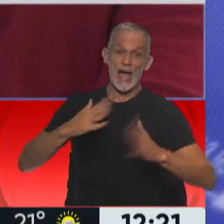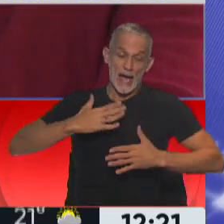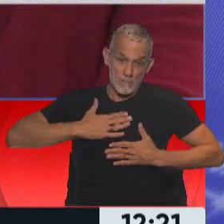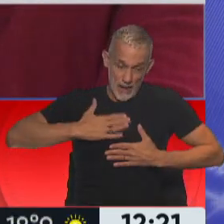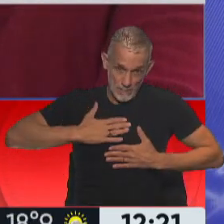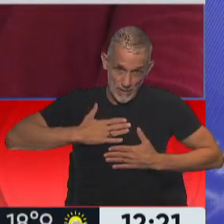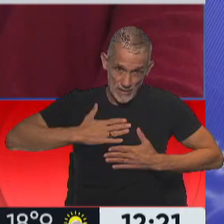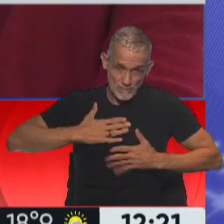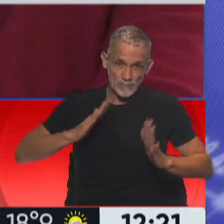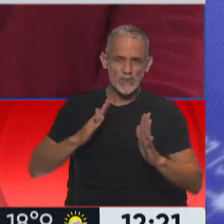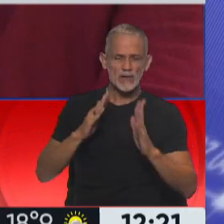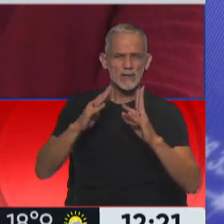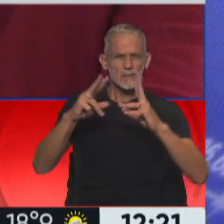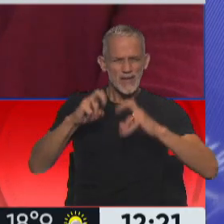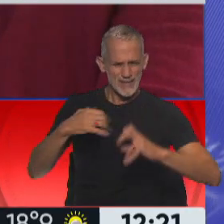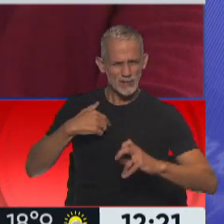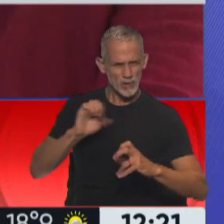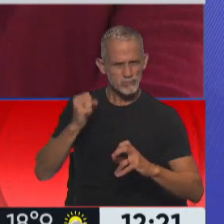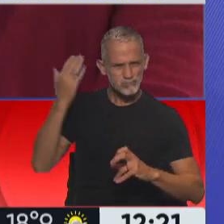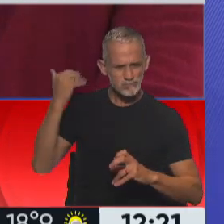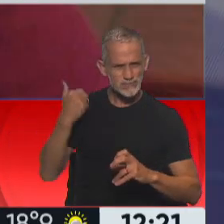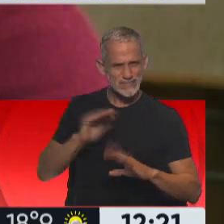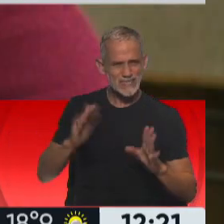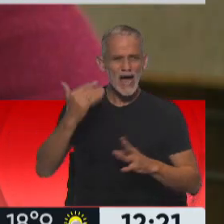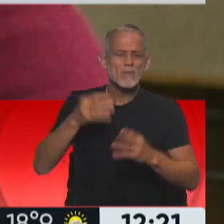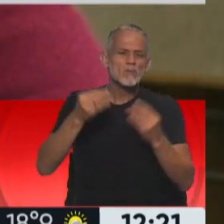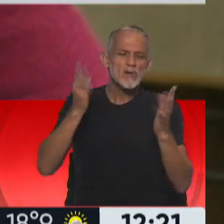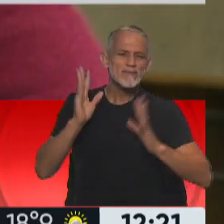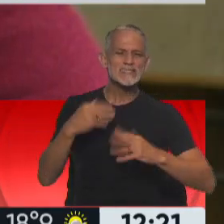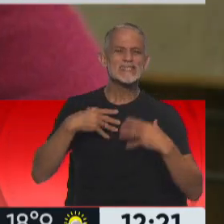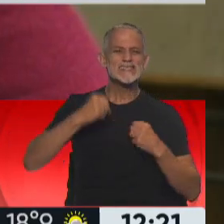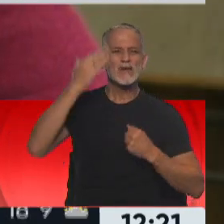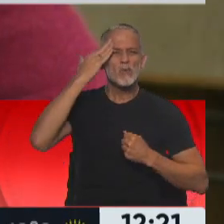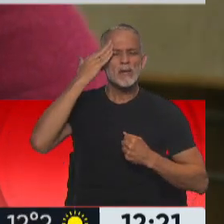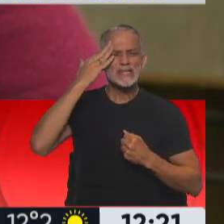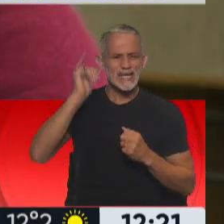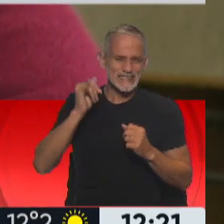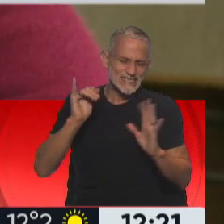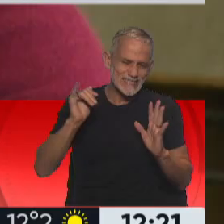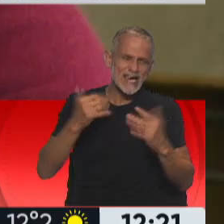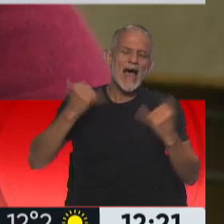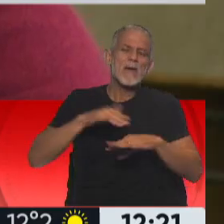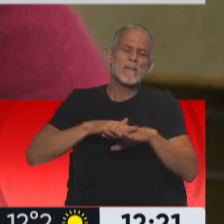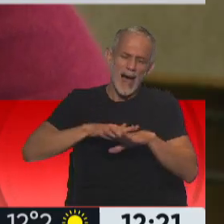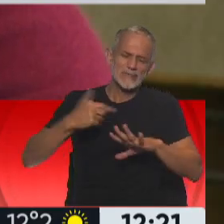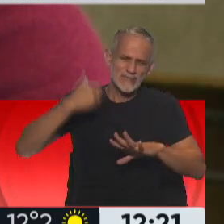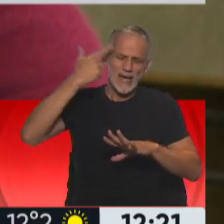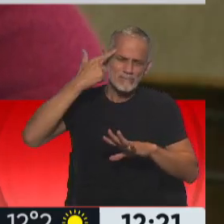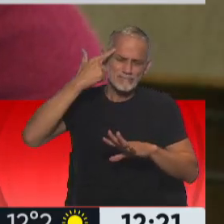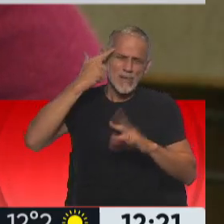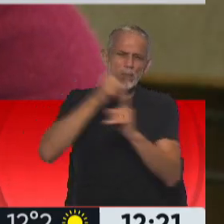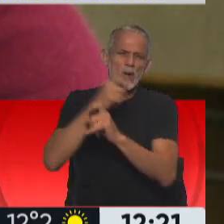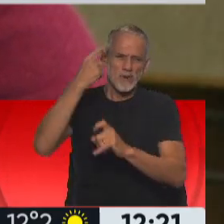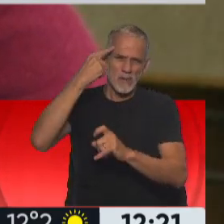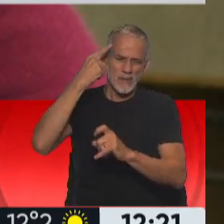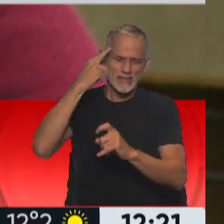en las causas que me tocó participar, hay muchas veces que la salud mental sí es la base y el sustento de todo